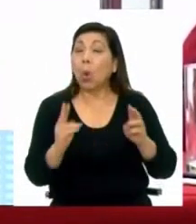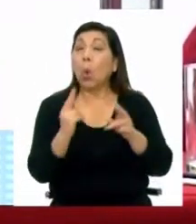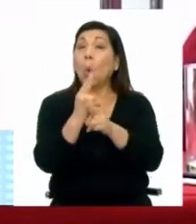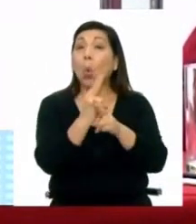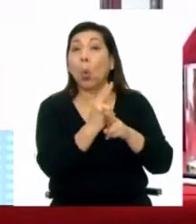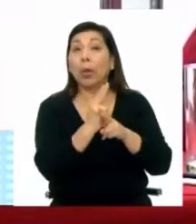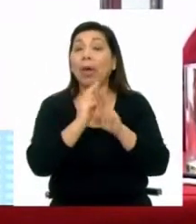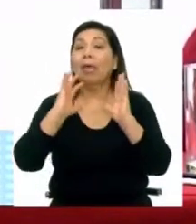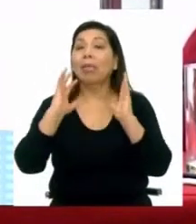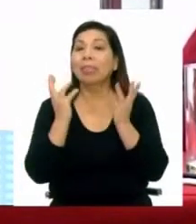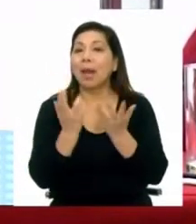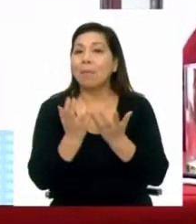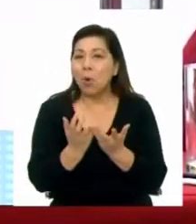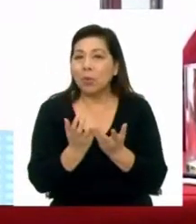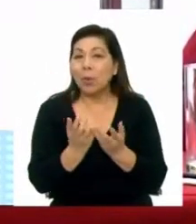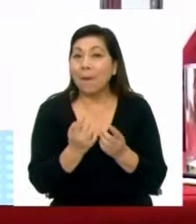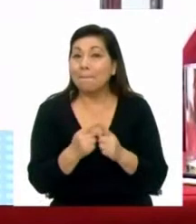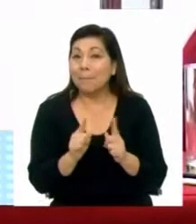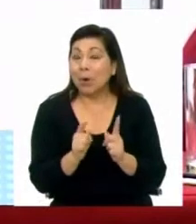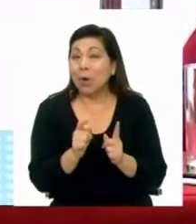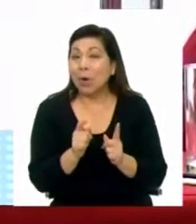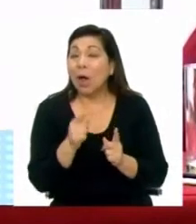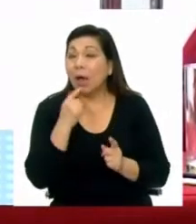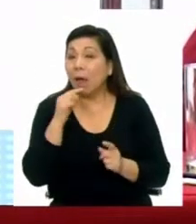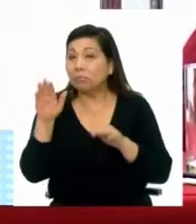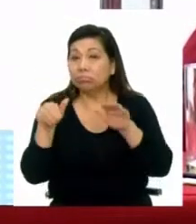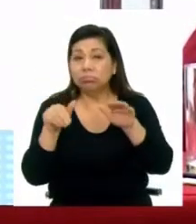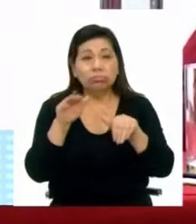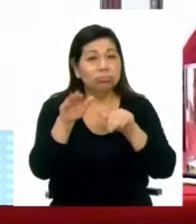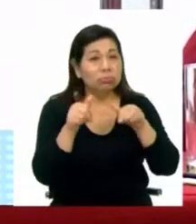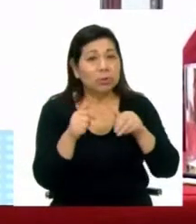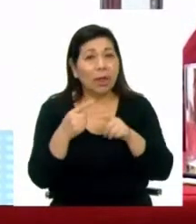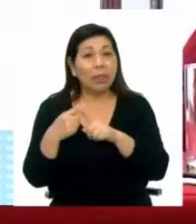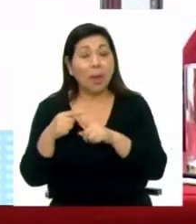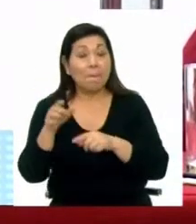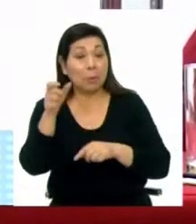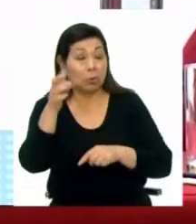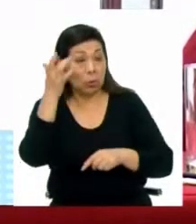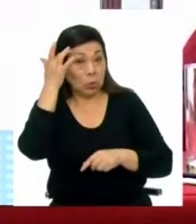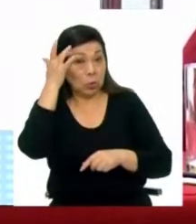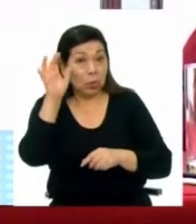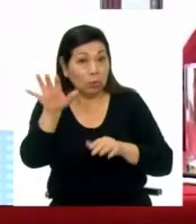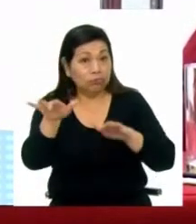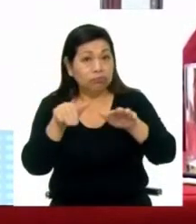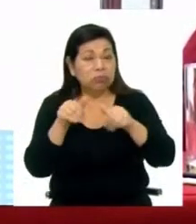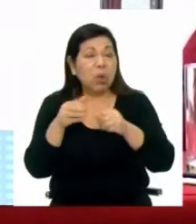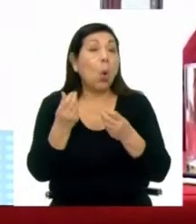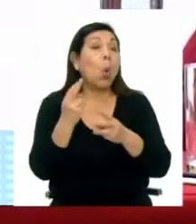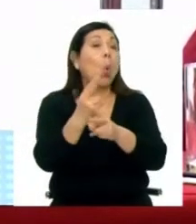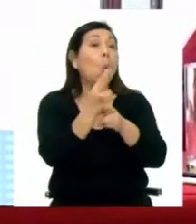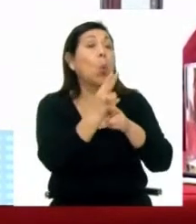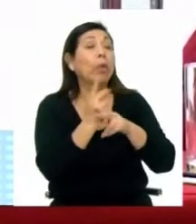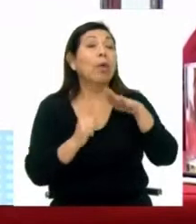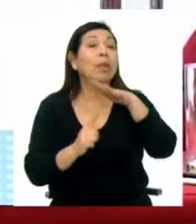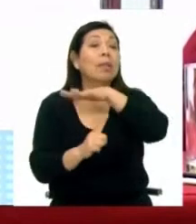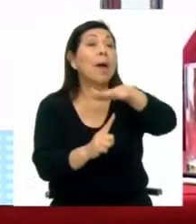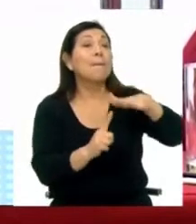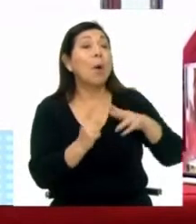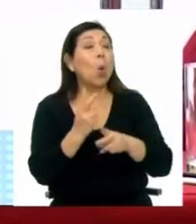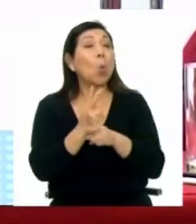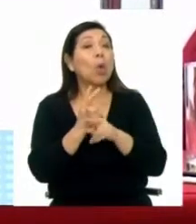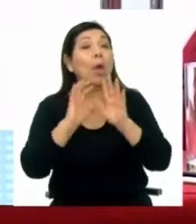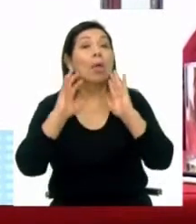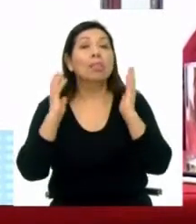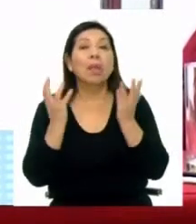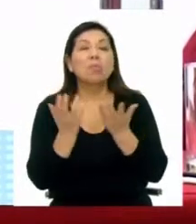cuidado del planeta y en particular hay un llamado de los expertos supranacionales sobre cuidado del medio ambiente y cuidado